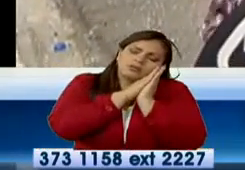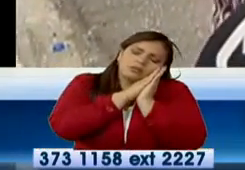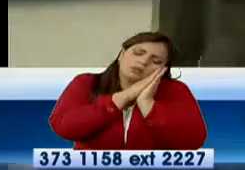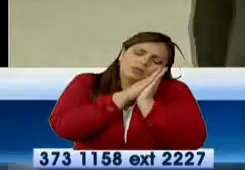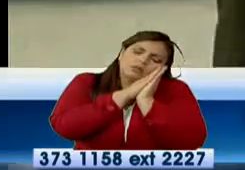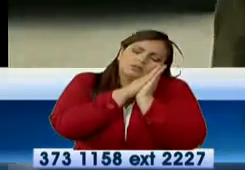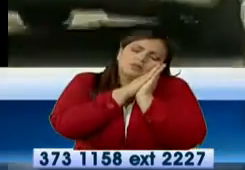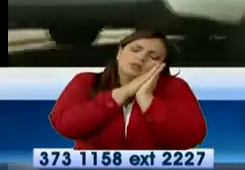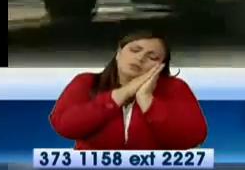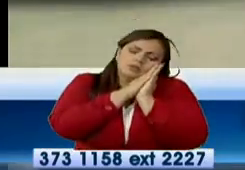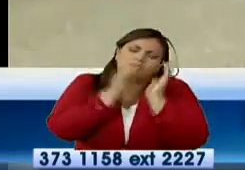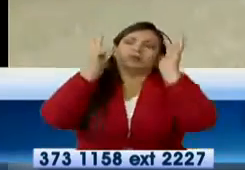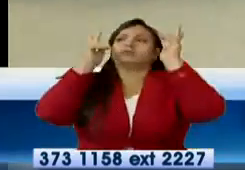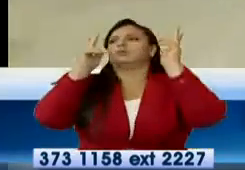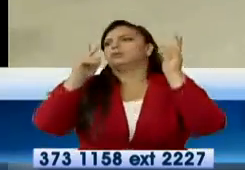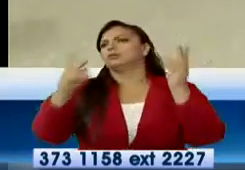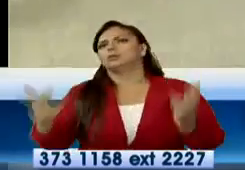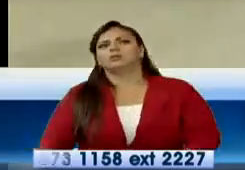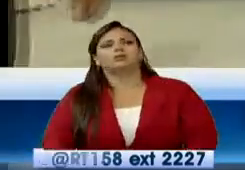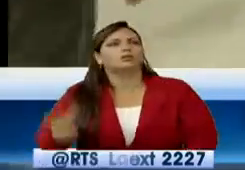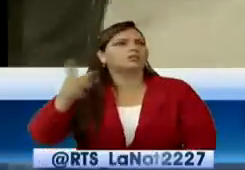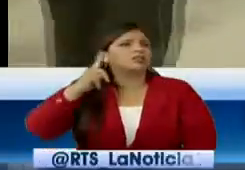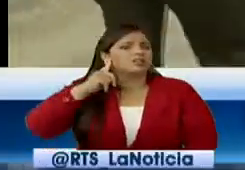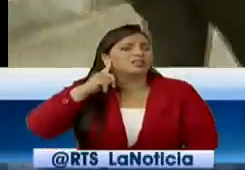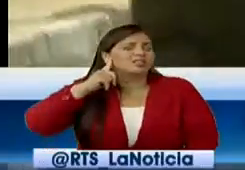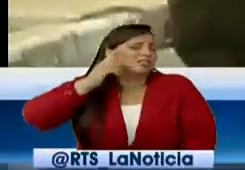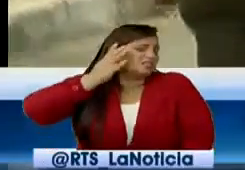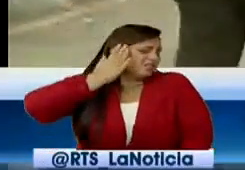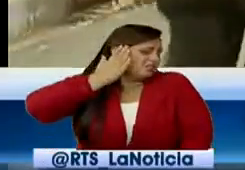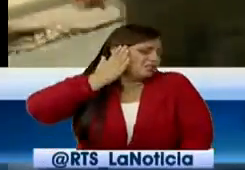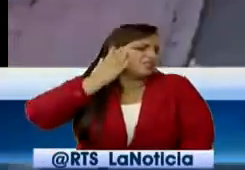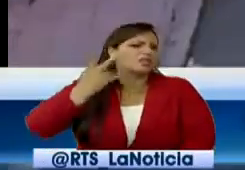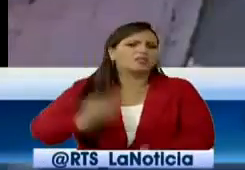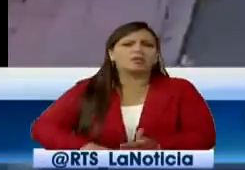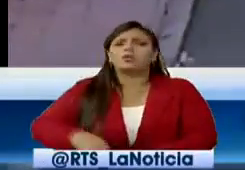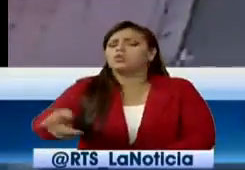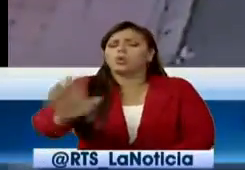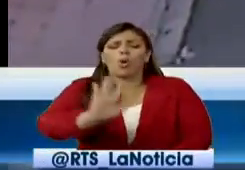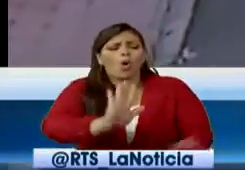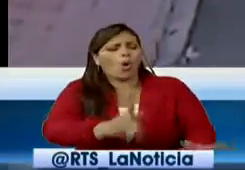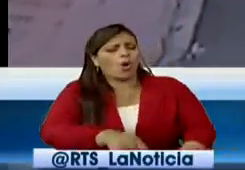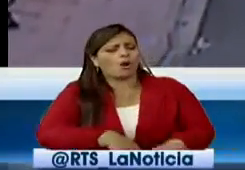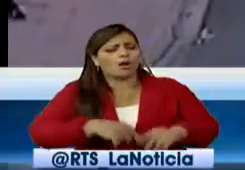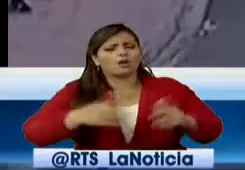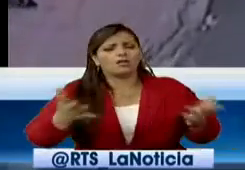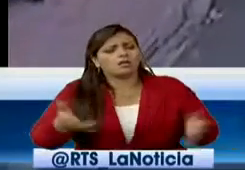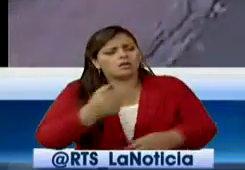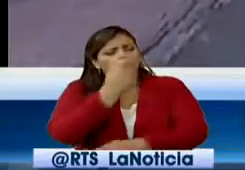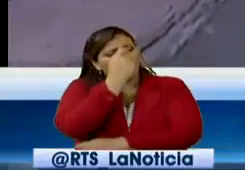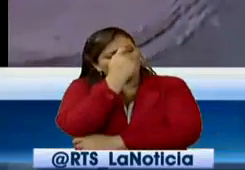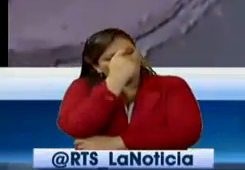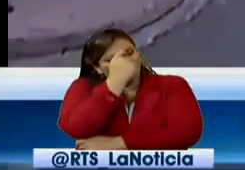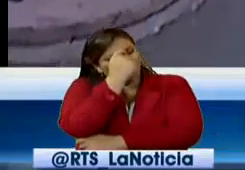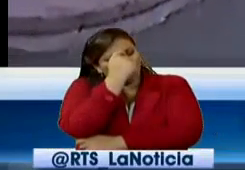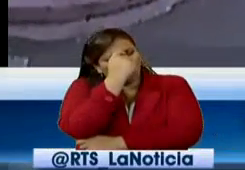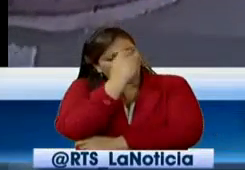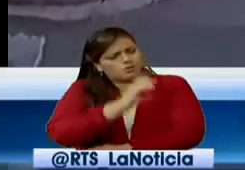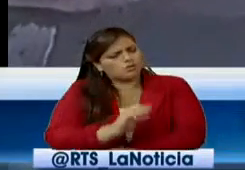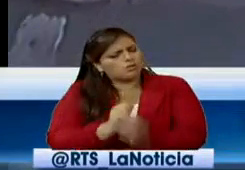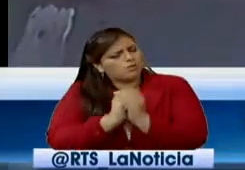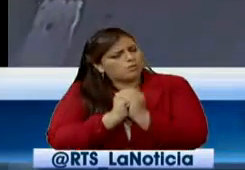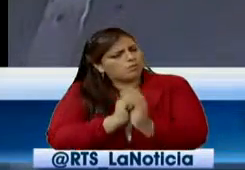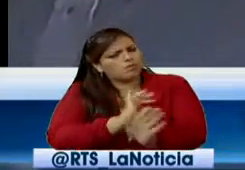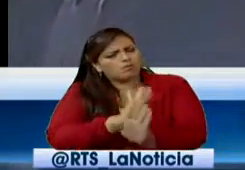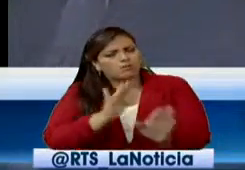que dicen que es oración, yo no sé por qué oración es. Y donde los gritos a la madrugada era insoportable, estos niños